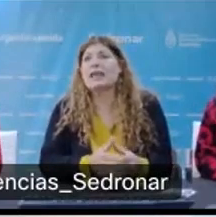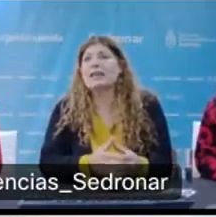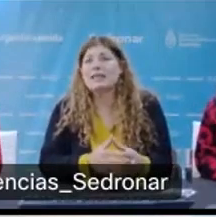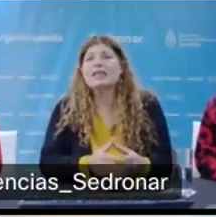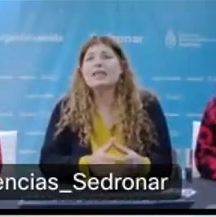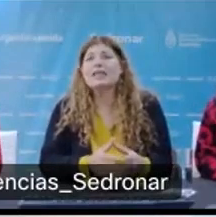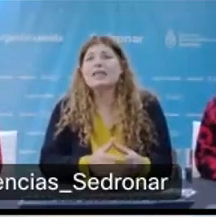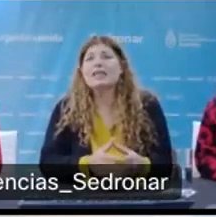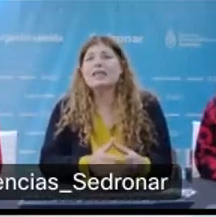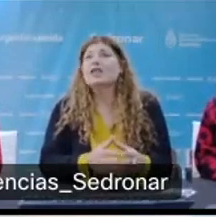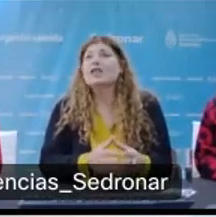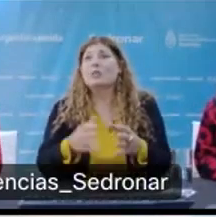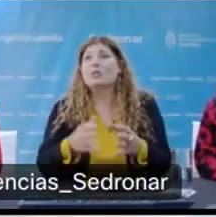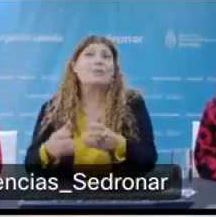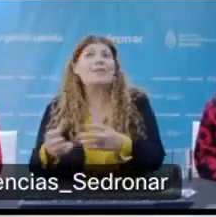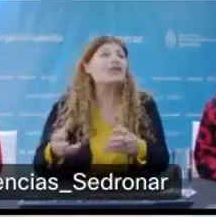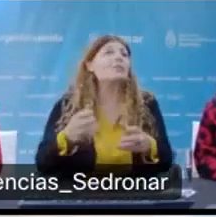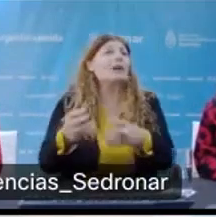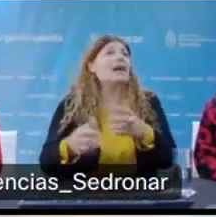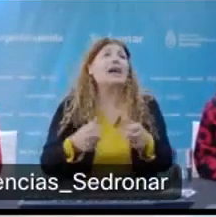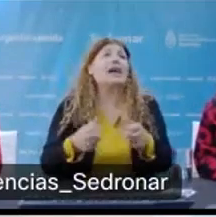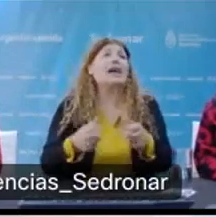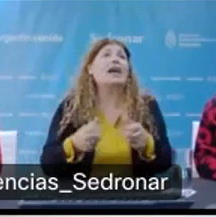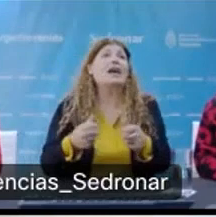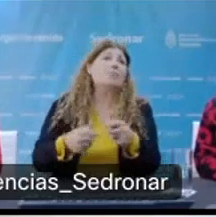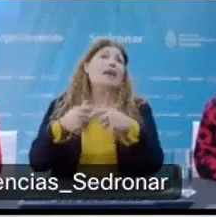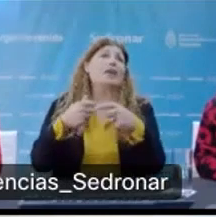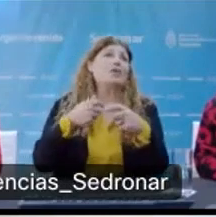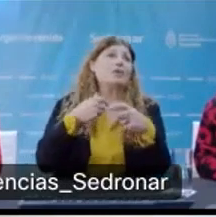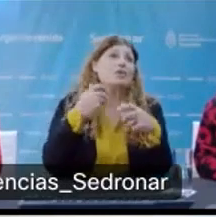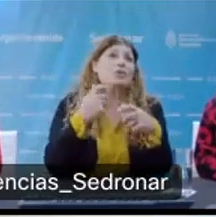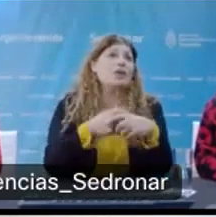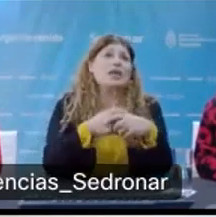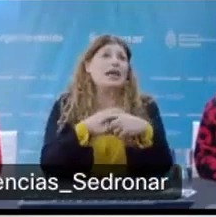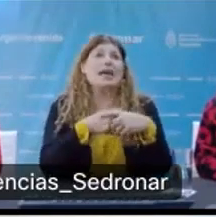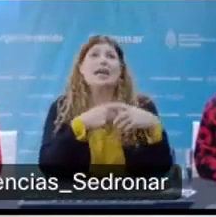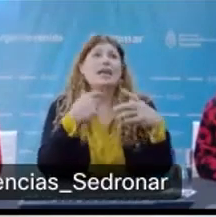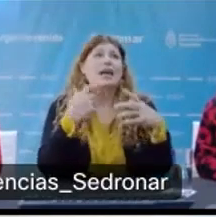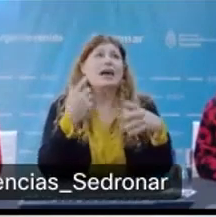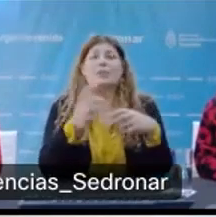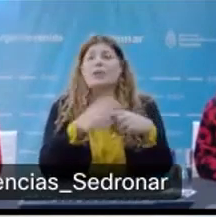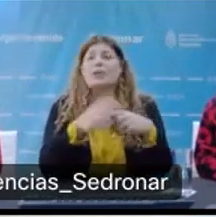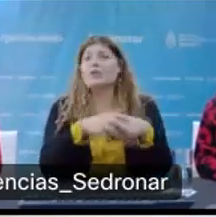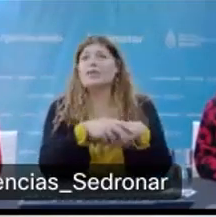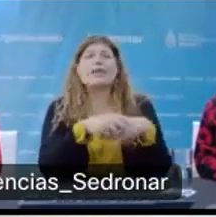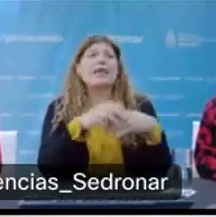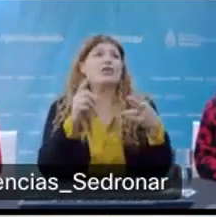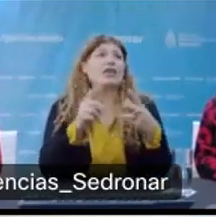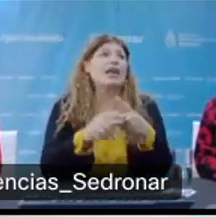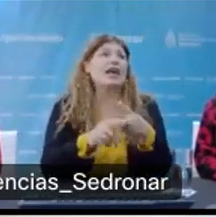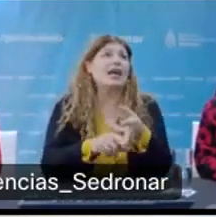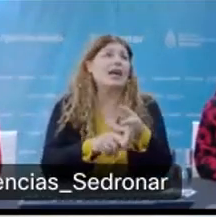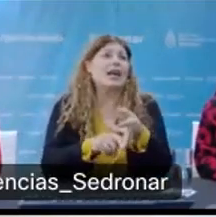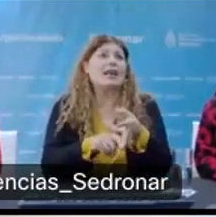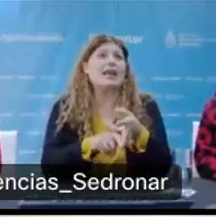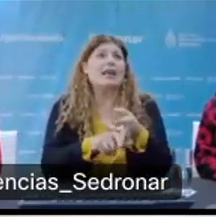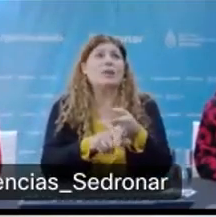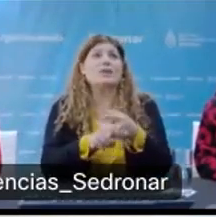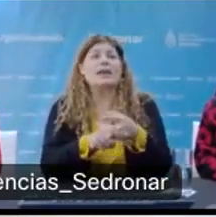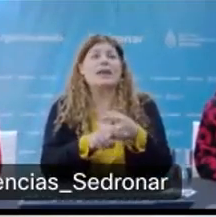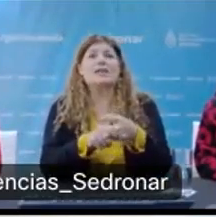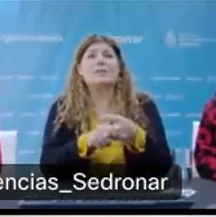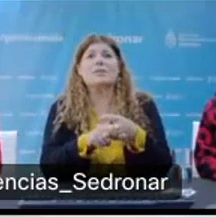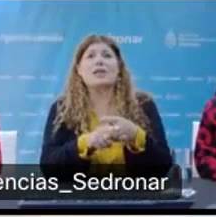a las universidades, como de hecho estamos haciendo para que nos ayuden a procesar datos en